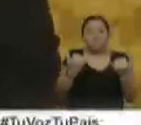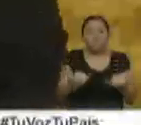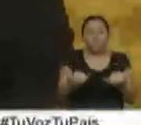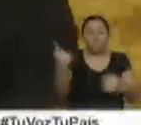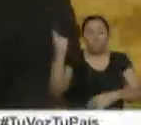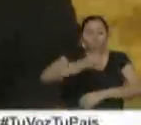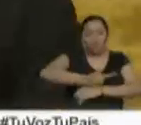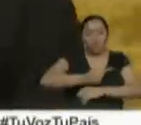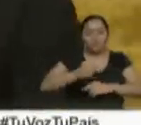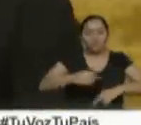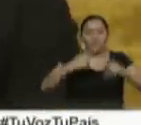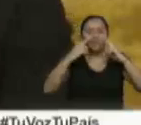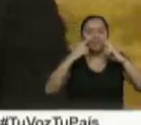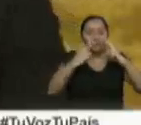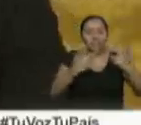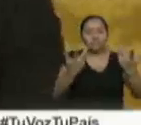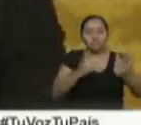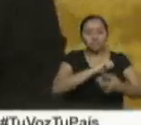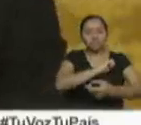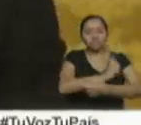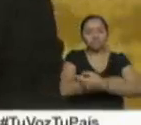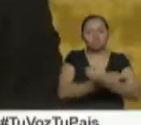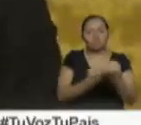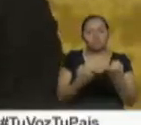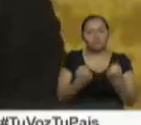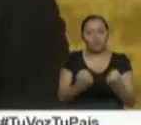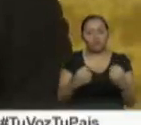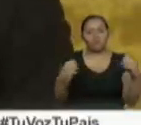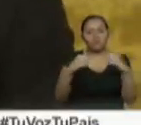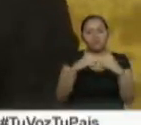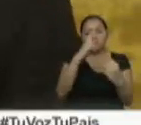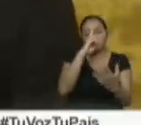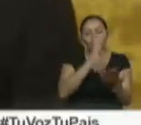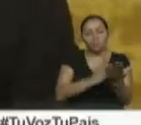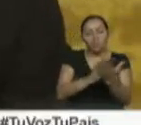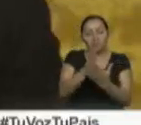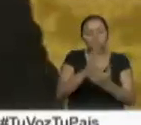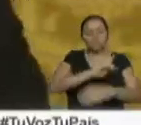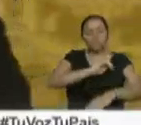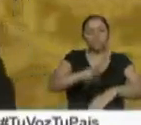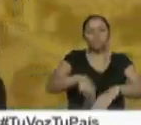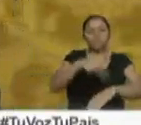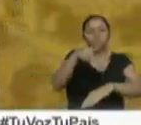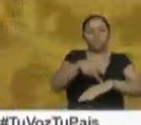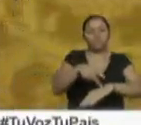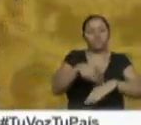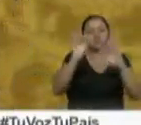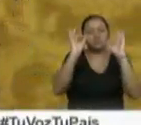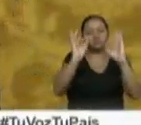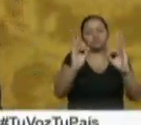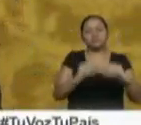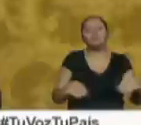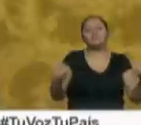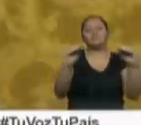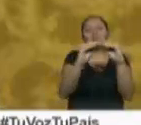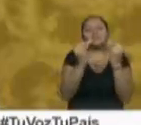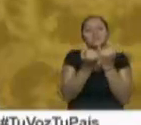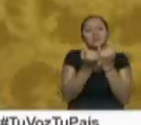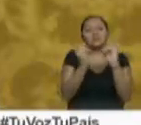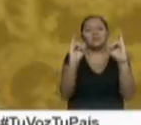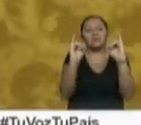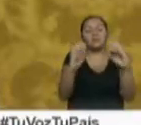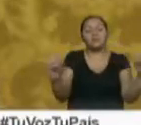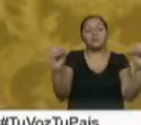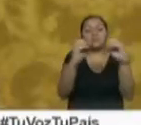reconociendo la valentía, la honradez, el profesionalismo, la independencia,